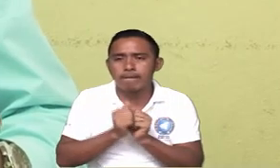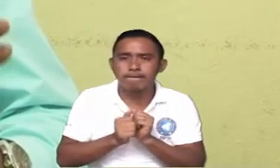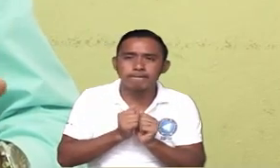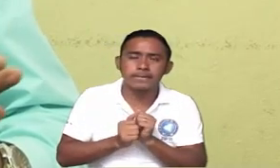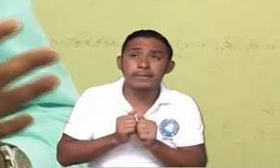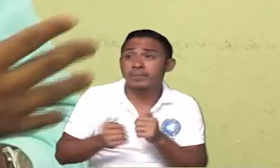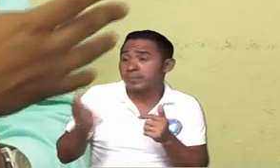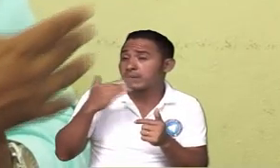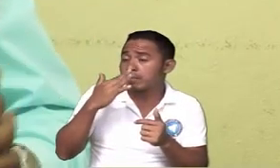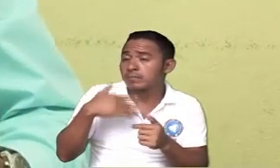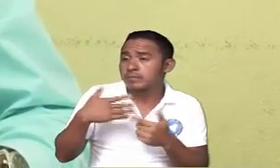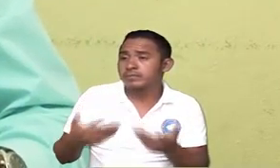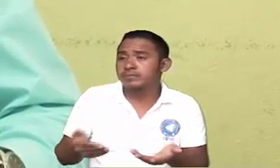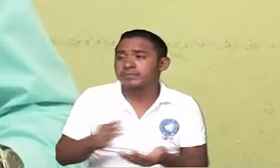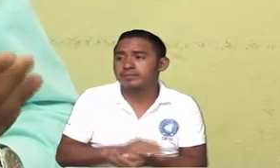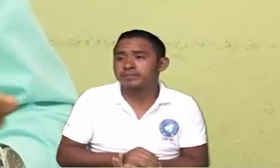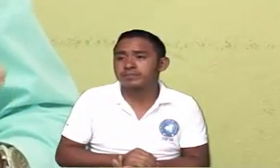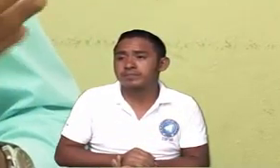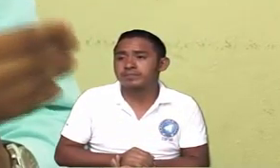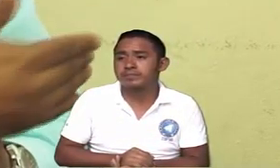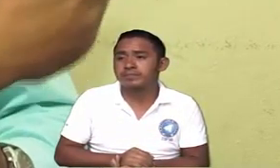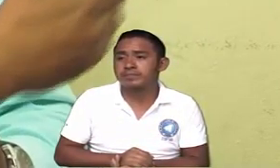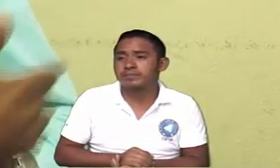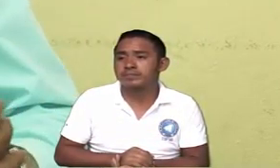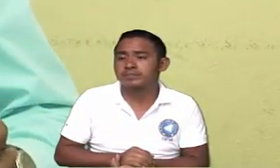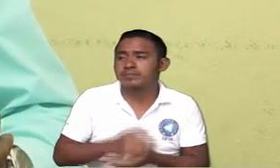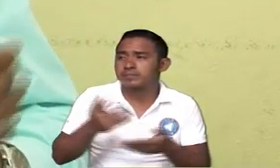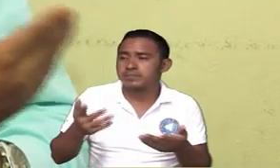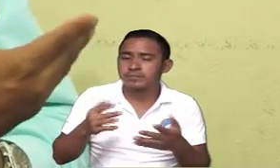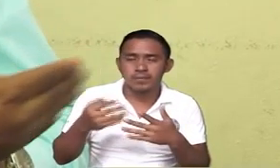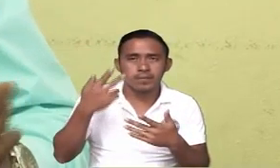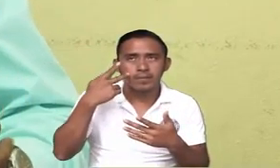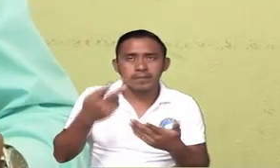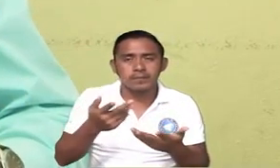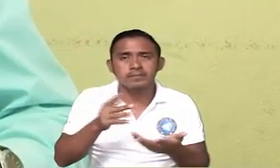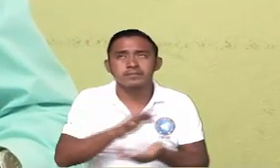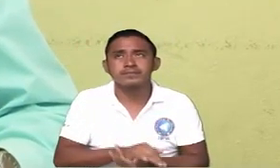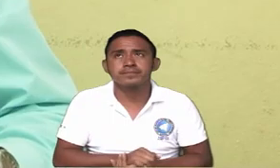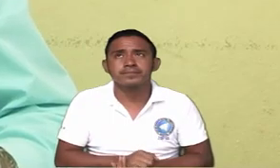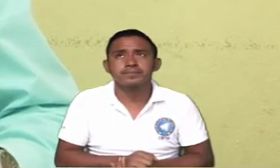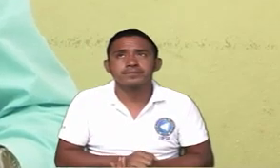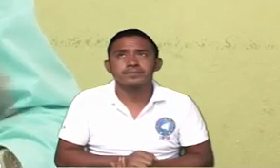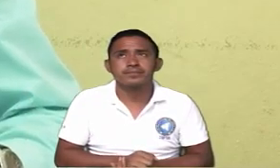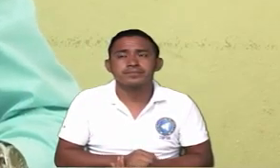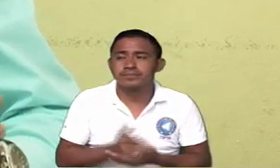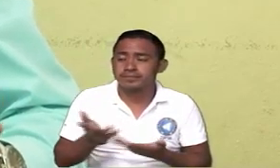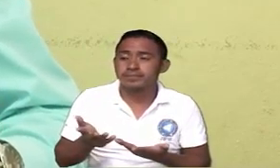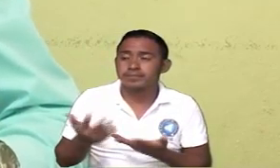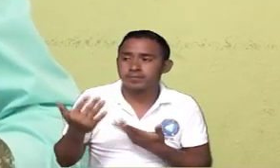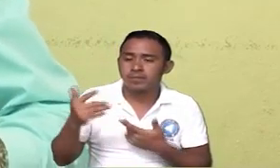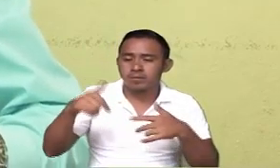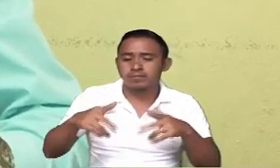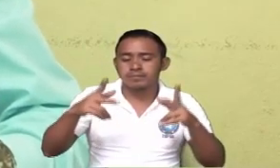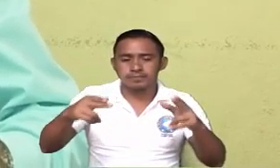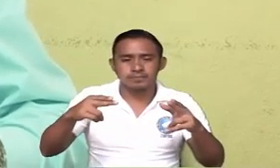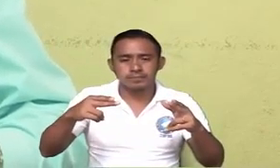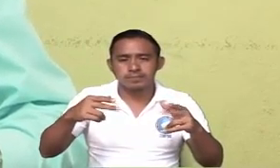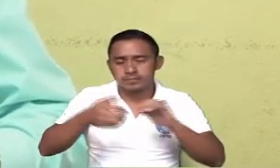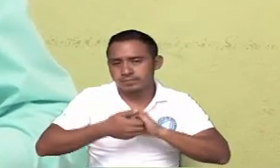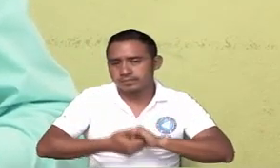tienen mal aliento, y enseguida de eso vendríamos, vamos a hablar más del tema. Okay. Bien, así perfecto. Que vamos a una pausa,